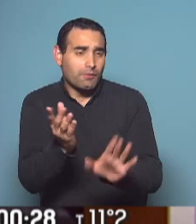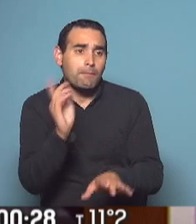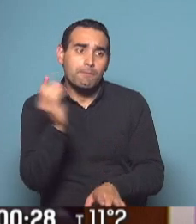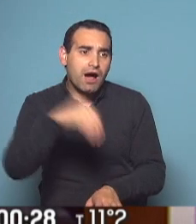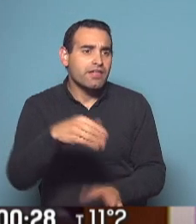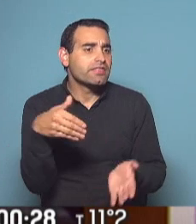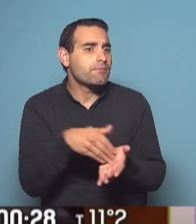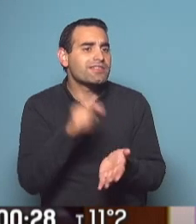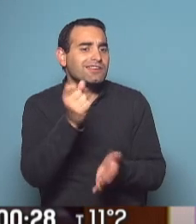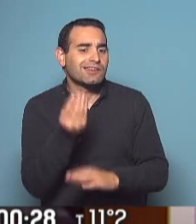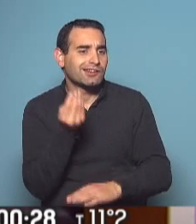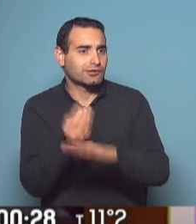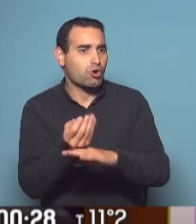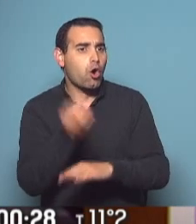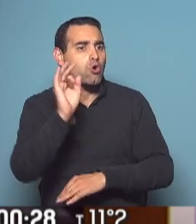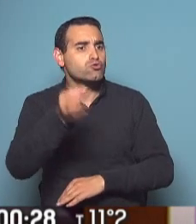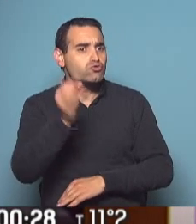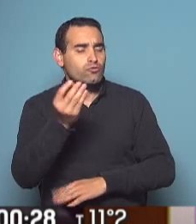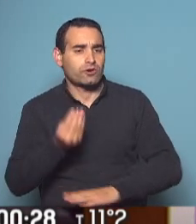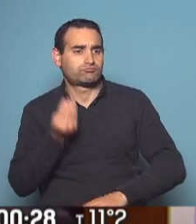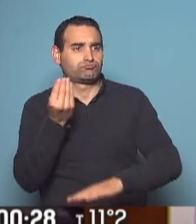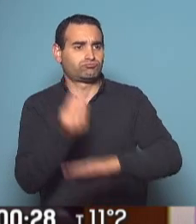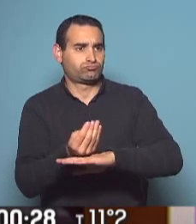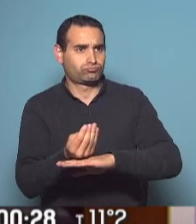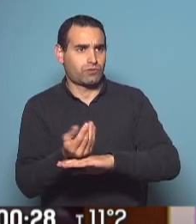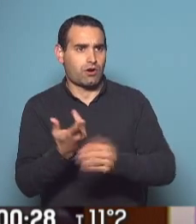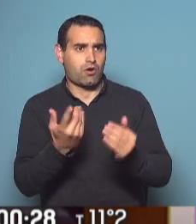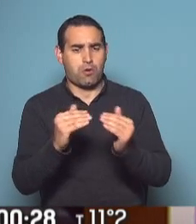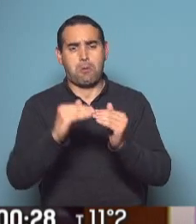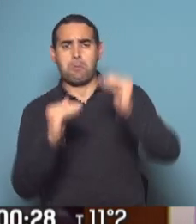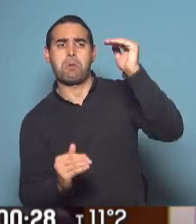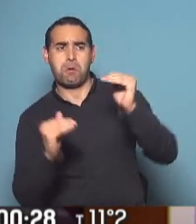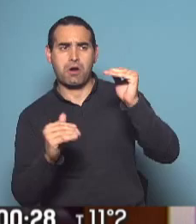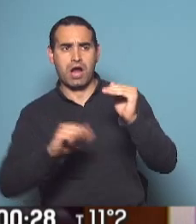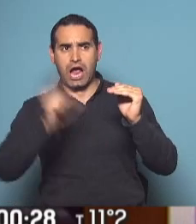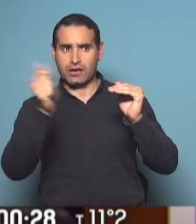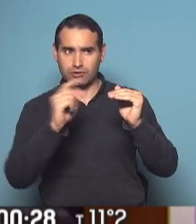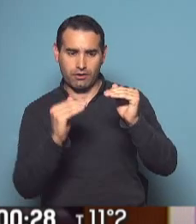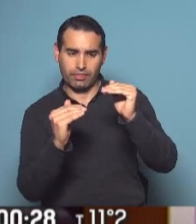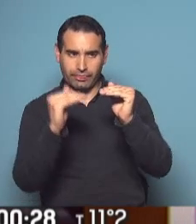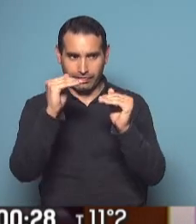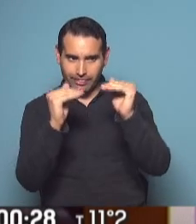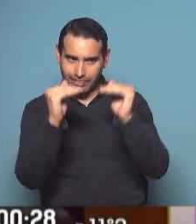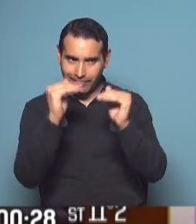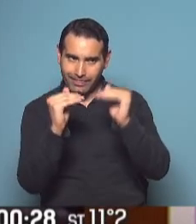impresión que en octubre no va a haber un candidato que gane con una diferencia de 20, 40 puntos, sino va a ser bastante